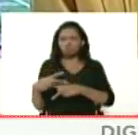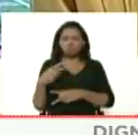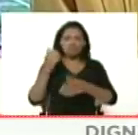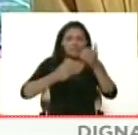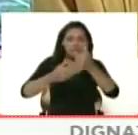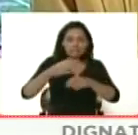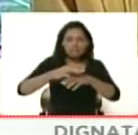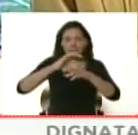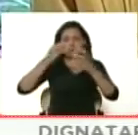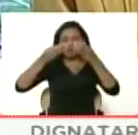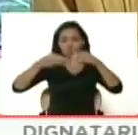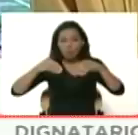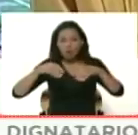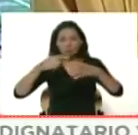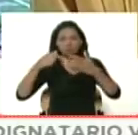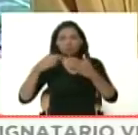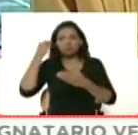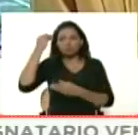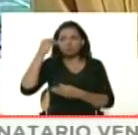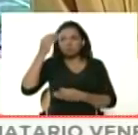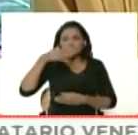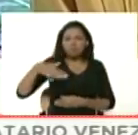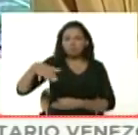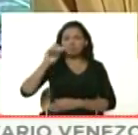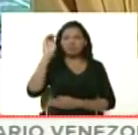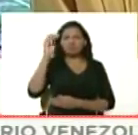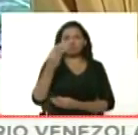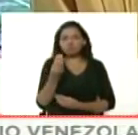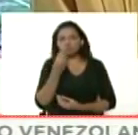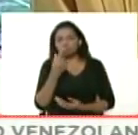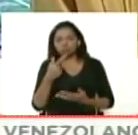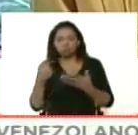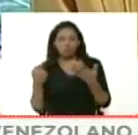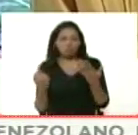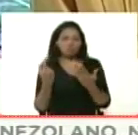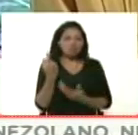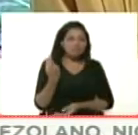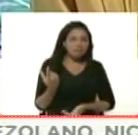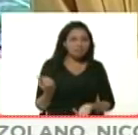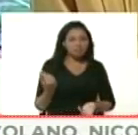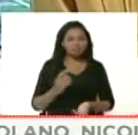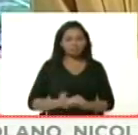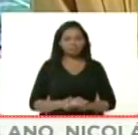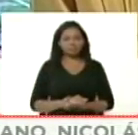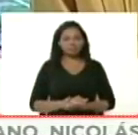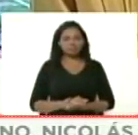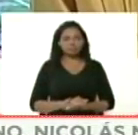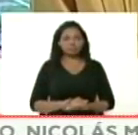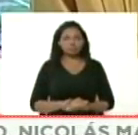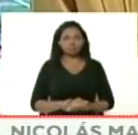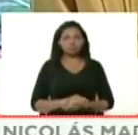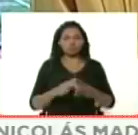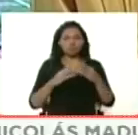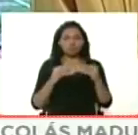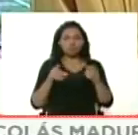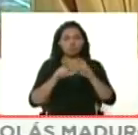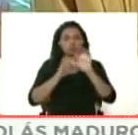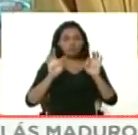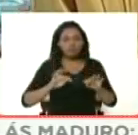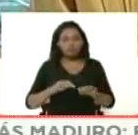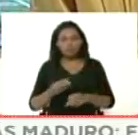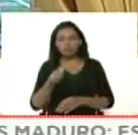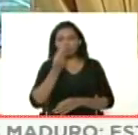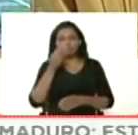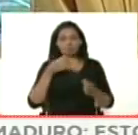carne, huevo, piensen en el pueblo, piensen. Que todo ese alimento va a